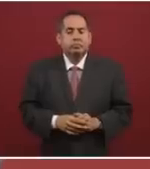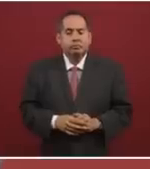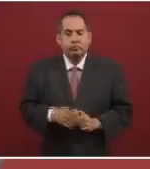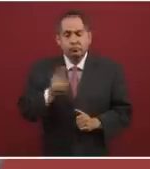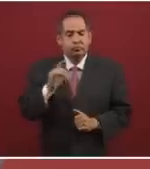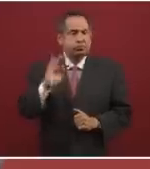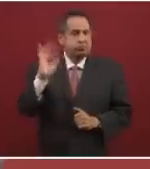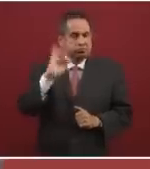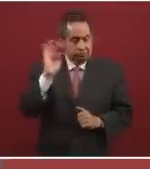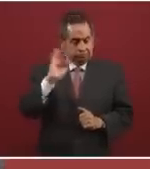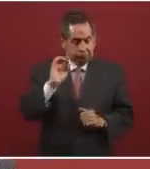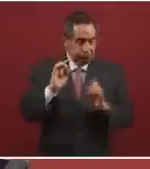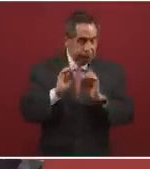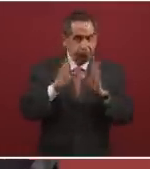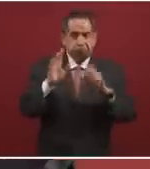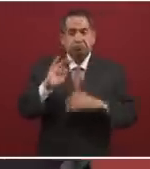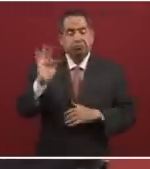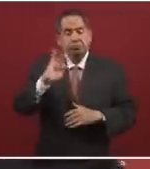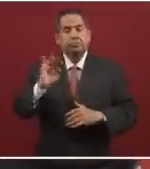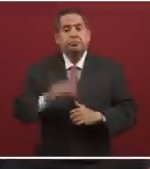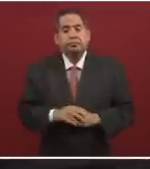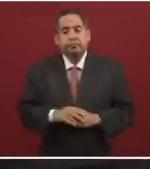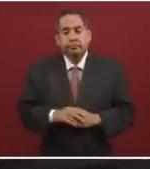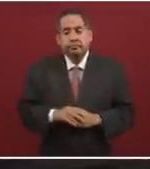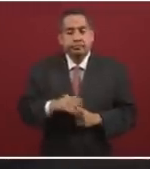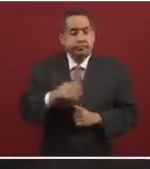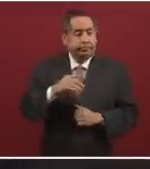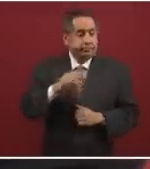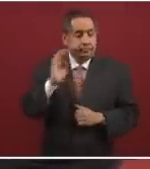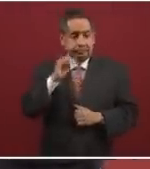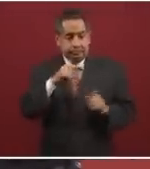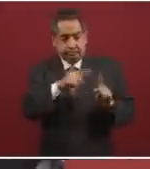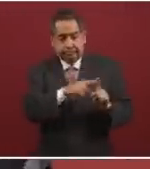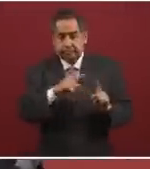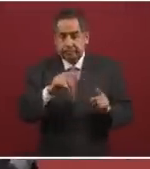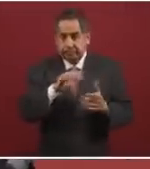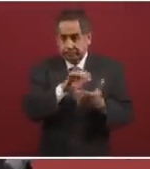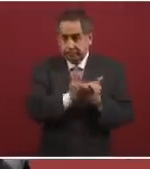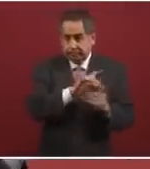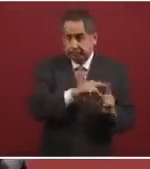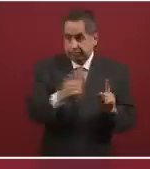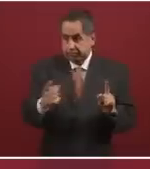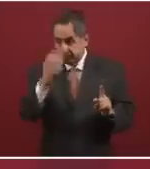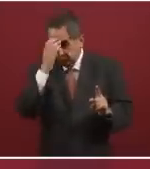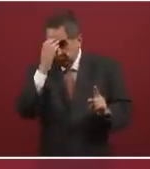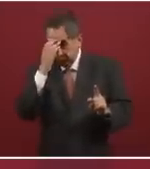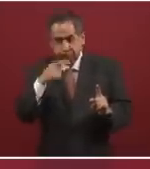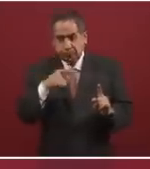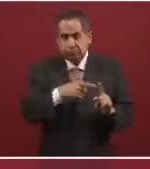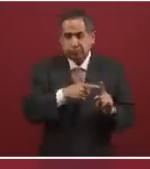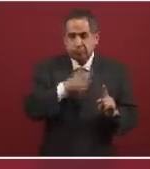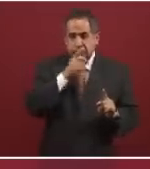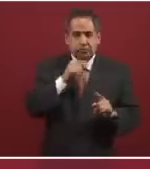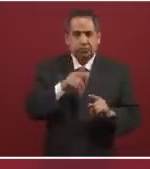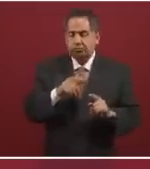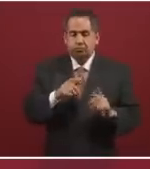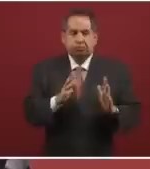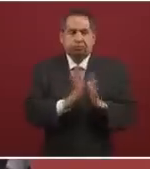en el caso de que la conociera Beatriz, ella no